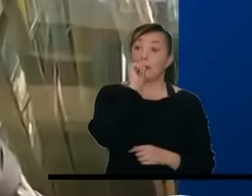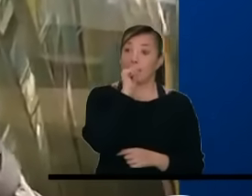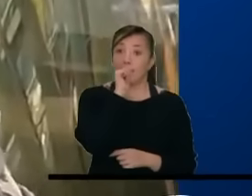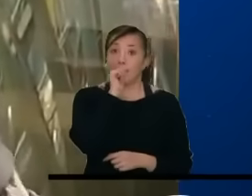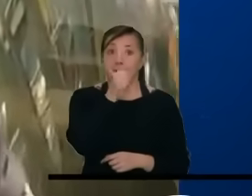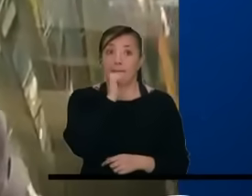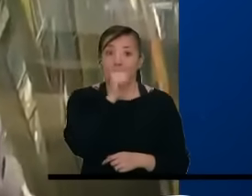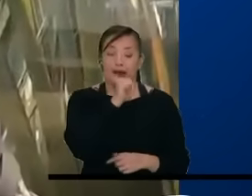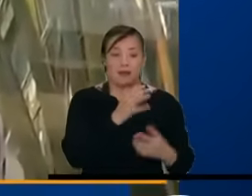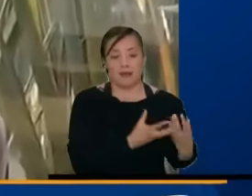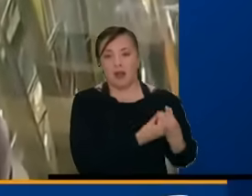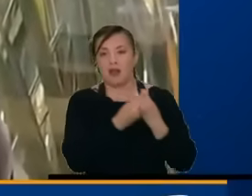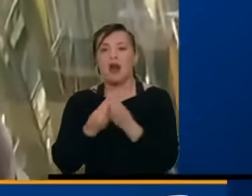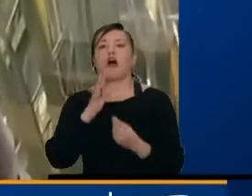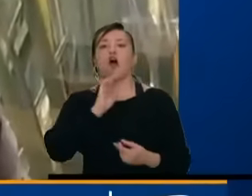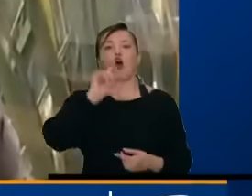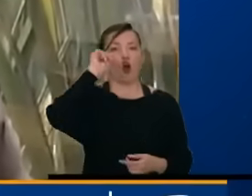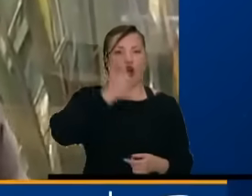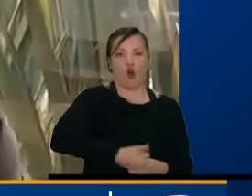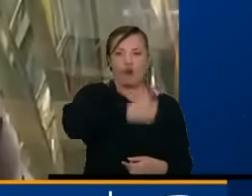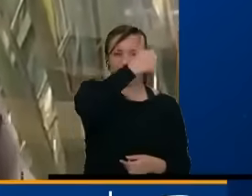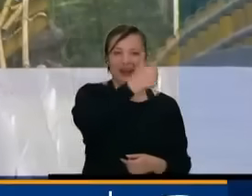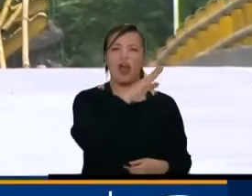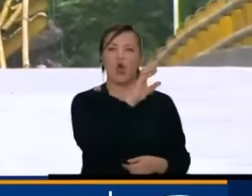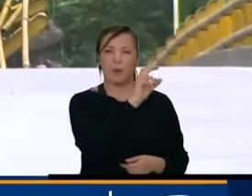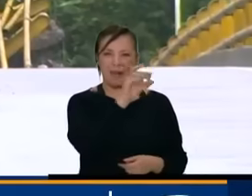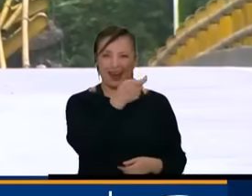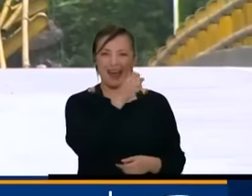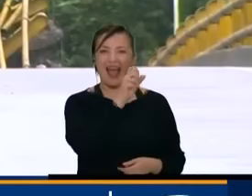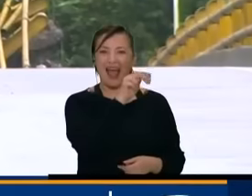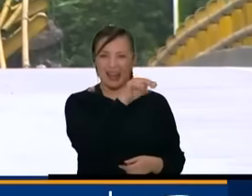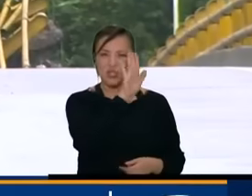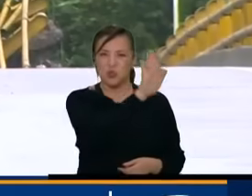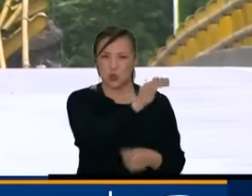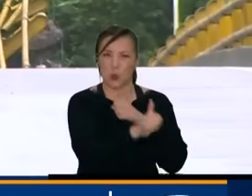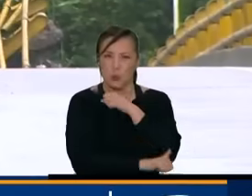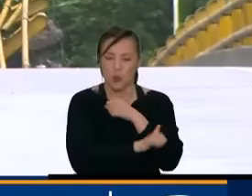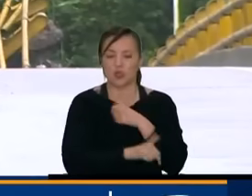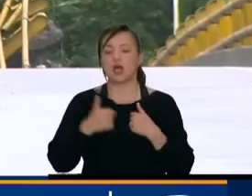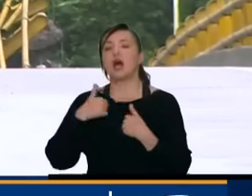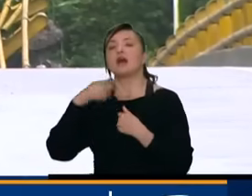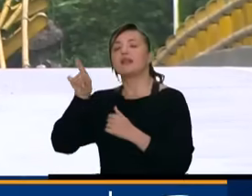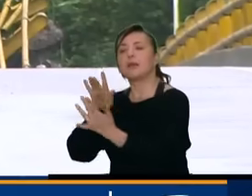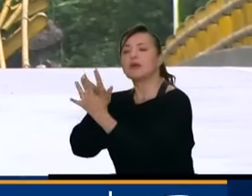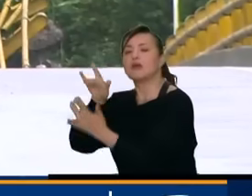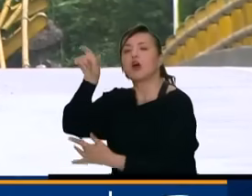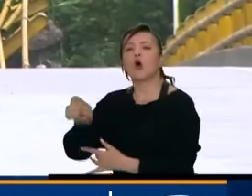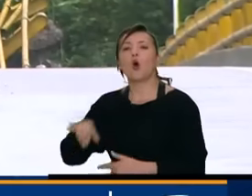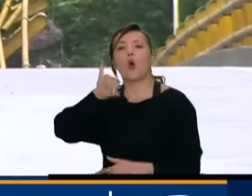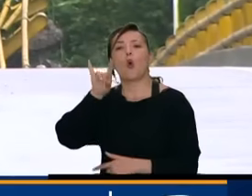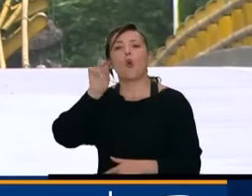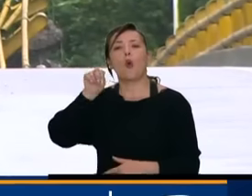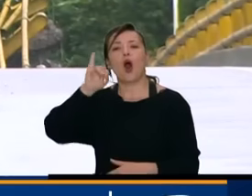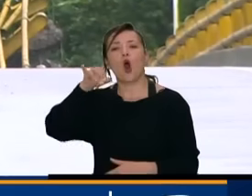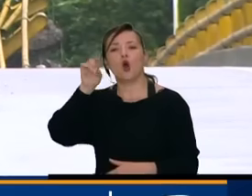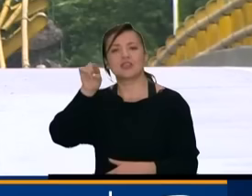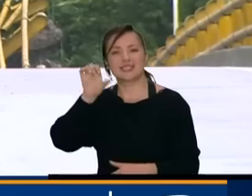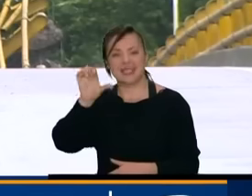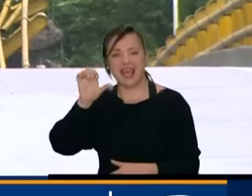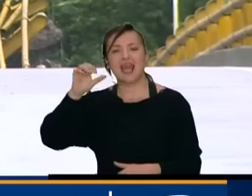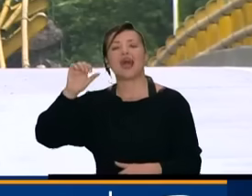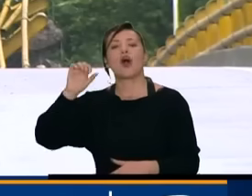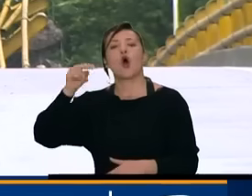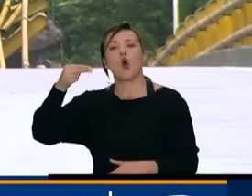visita junto con el gobernador Ramiro Barragán. Estuve en contacto también con el doctor Juan José Oyuela, su director. Mañana estaremos